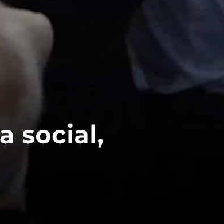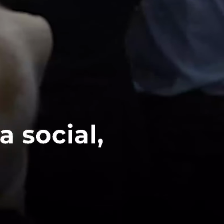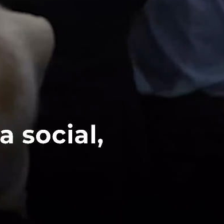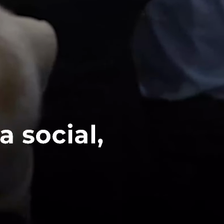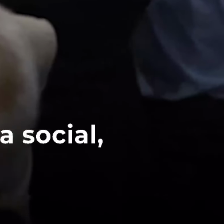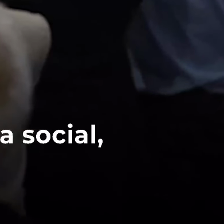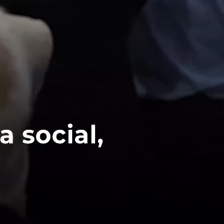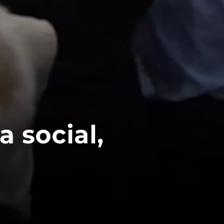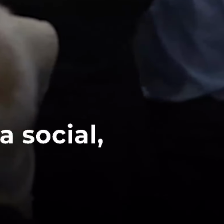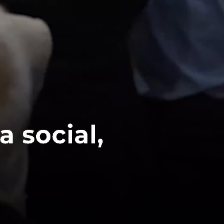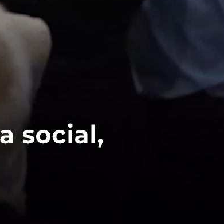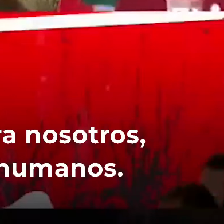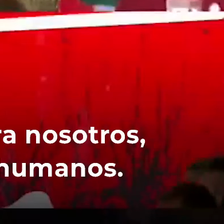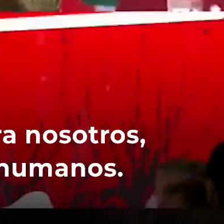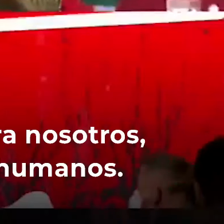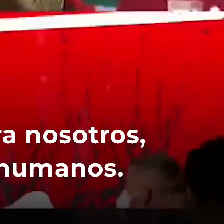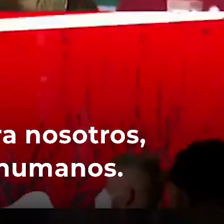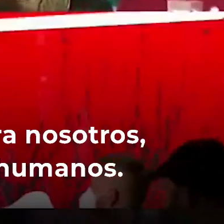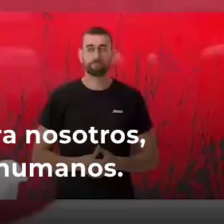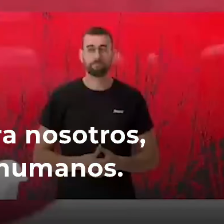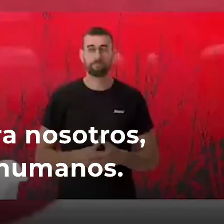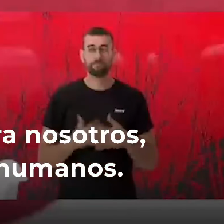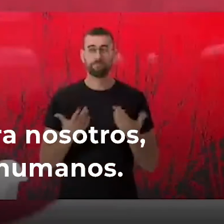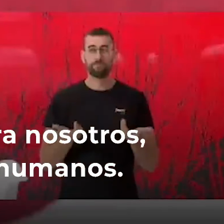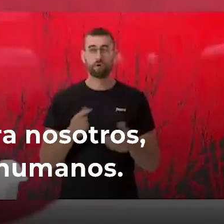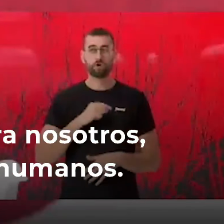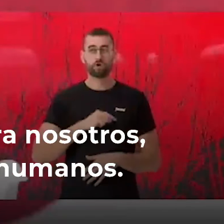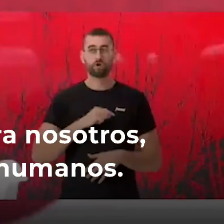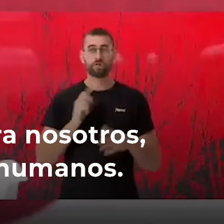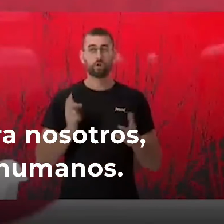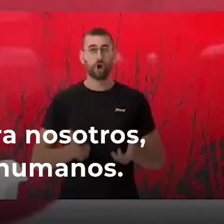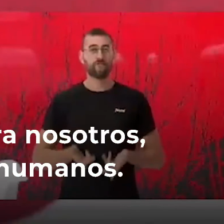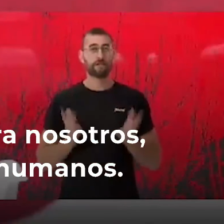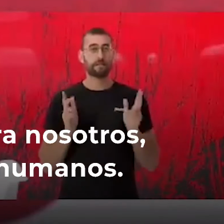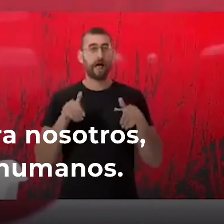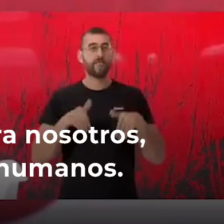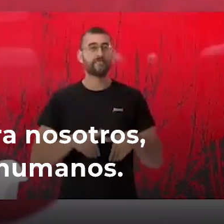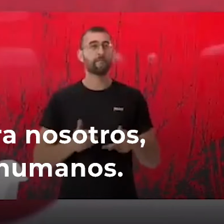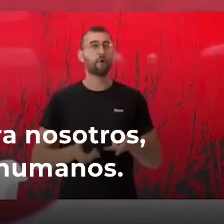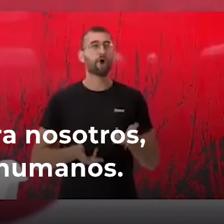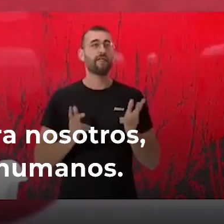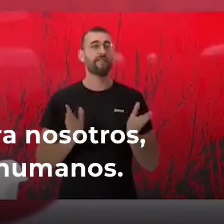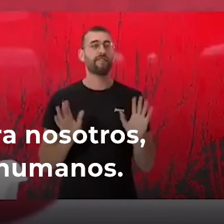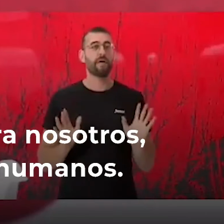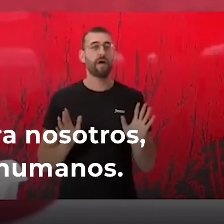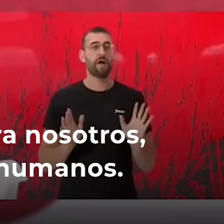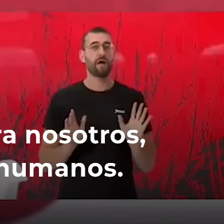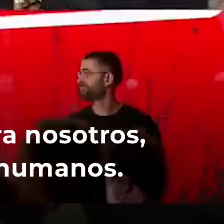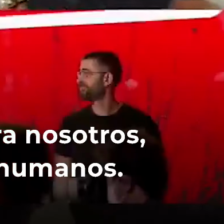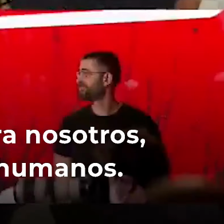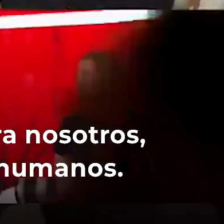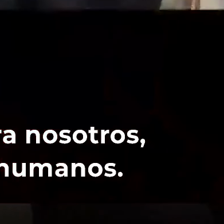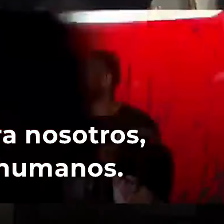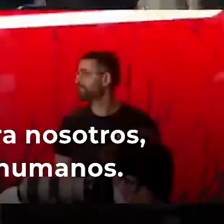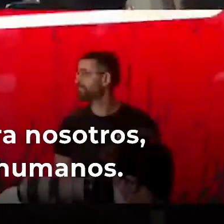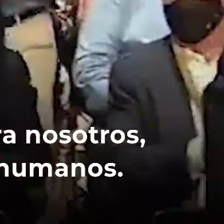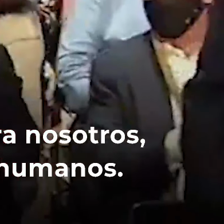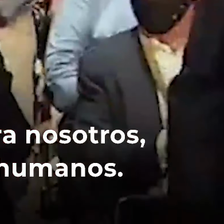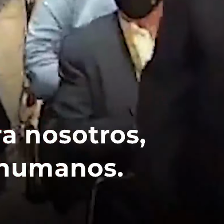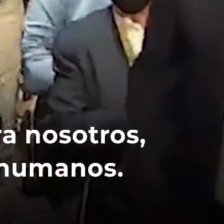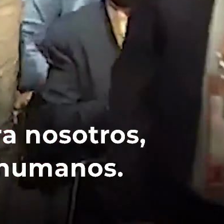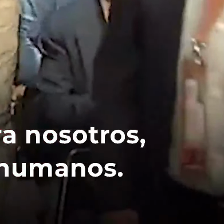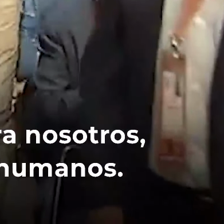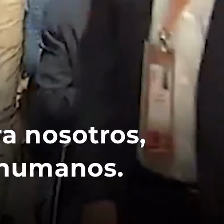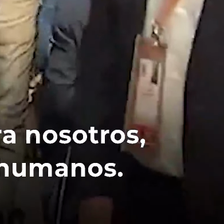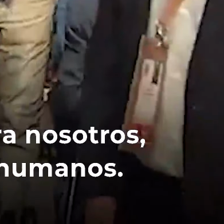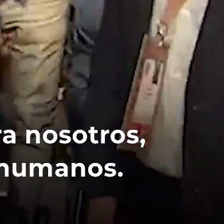y seguiremos estando. Cuando defiendo la libertad y la democracia, no es para nosotros, es para los que no